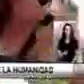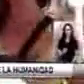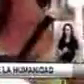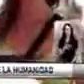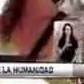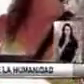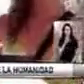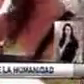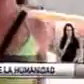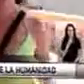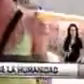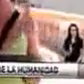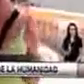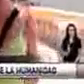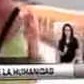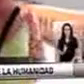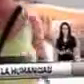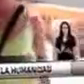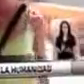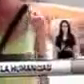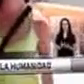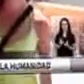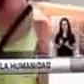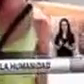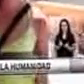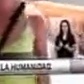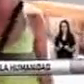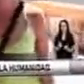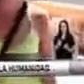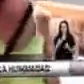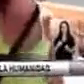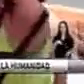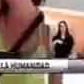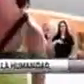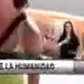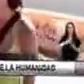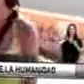bien. ¿Cómo me queda? Con esto puedo caminar bajo el sol.